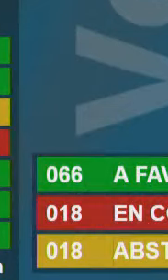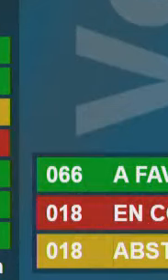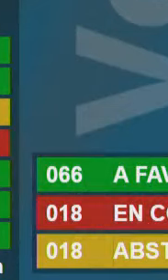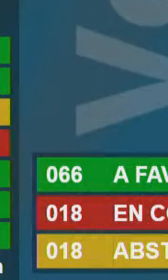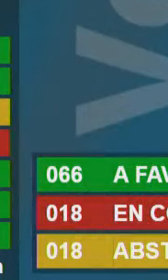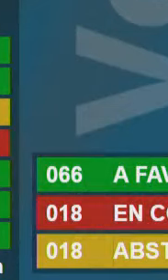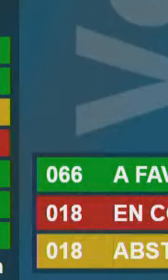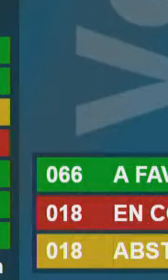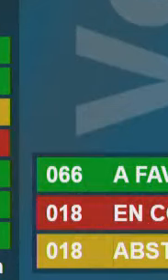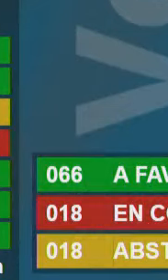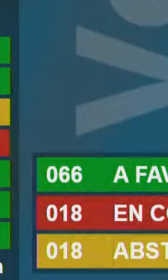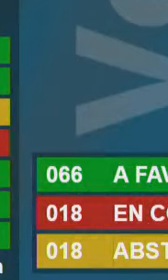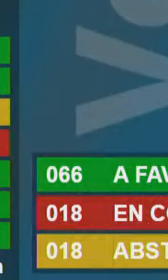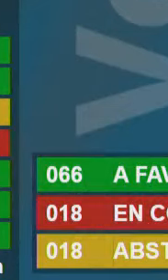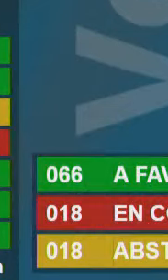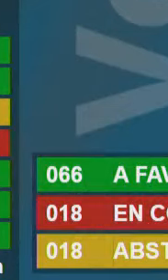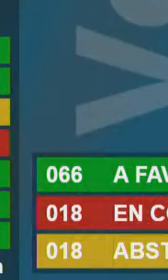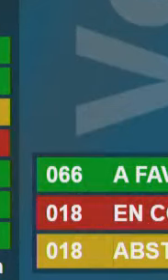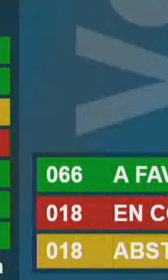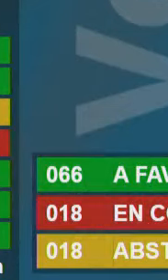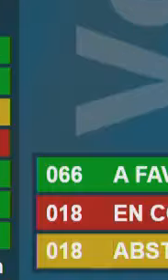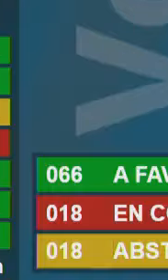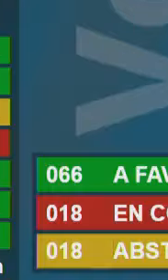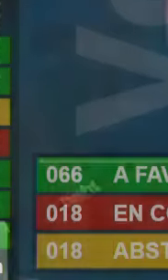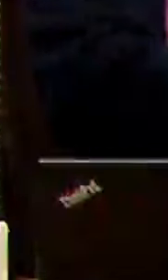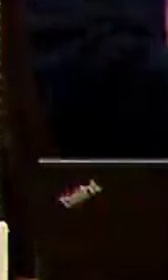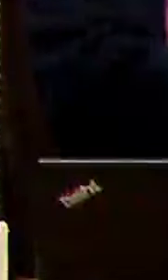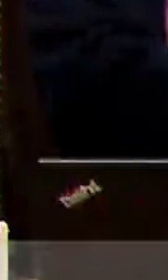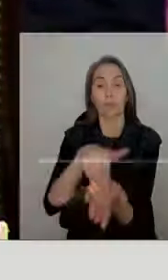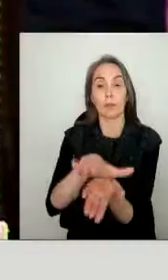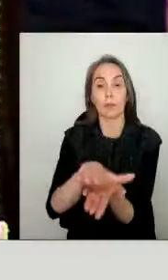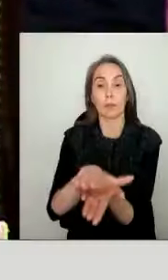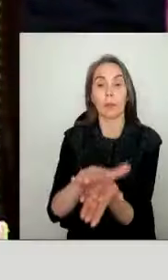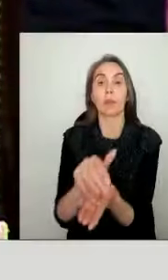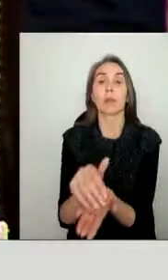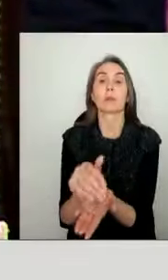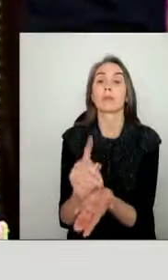18 abstenciones rechazado por falta de